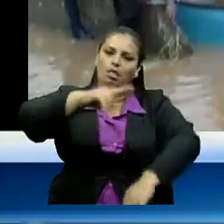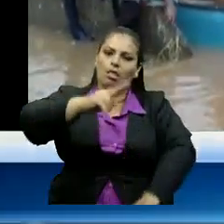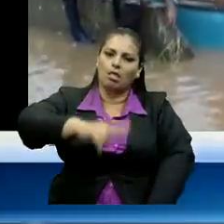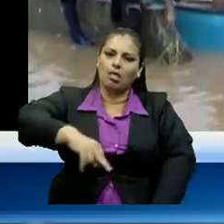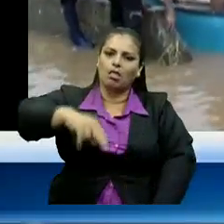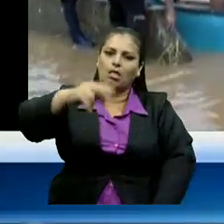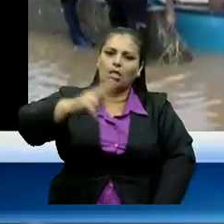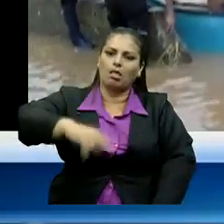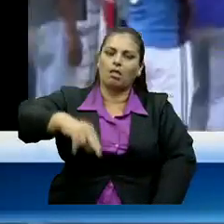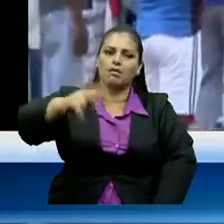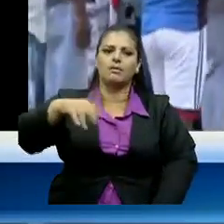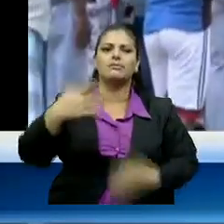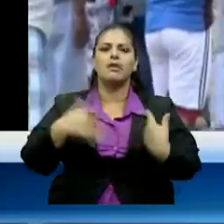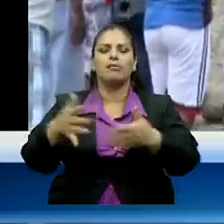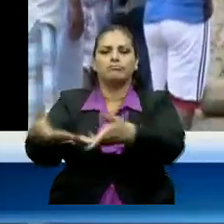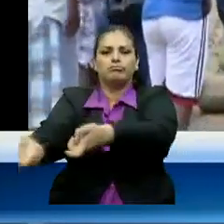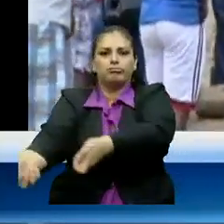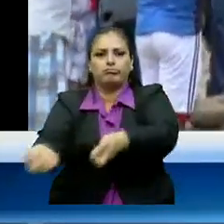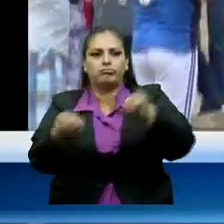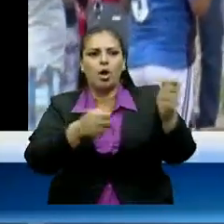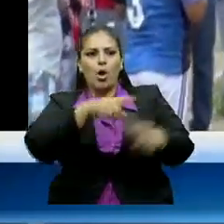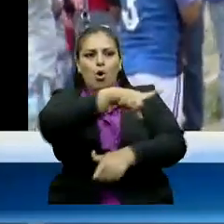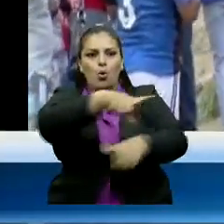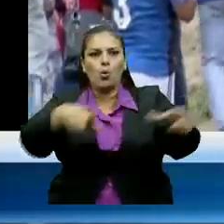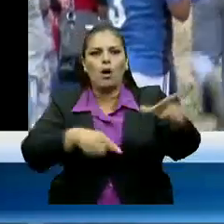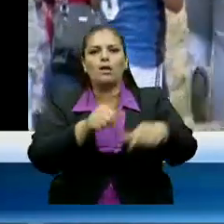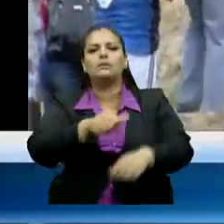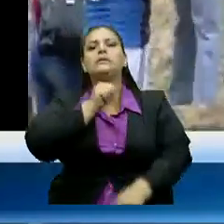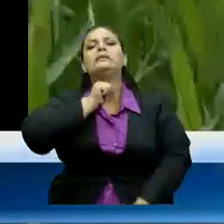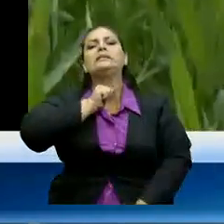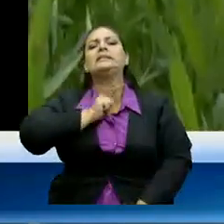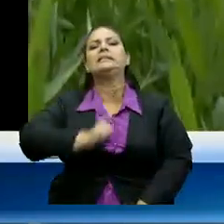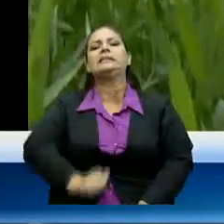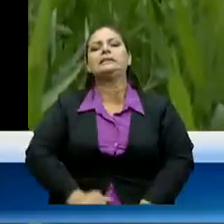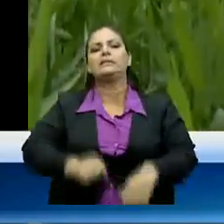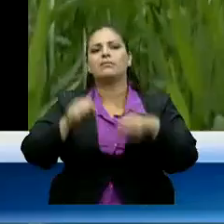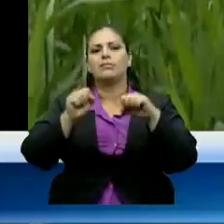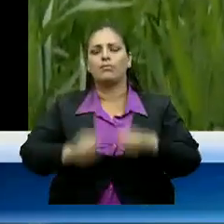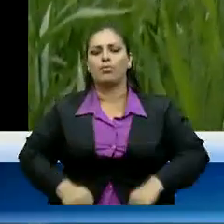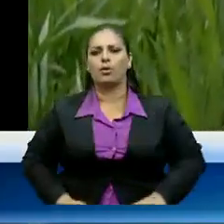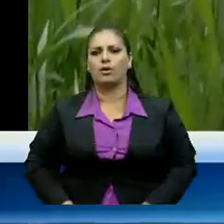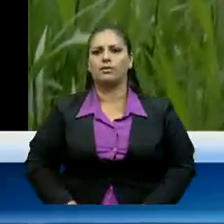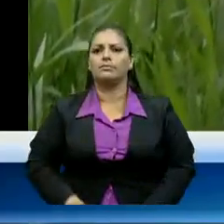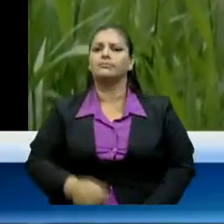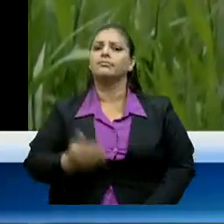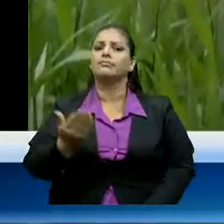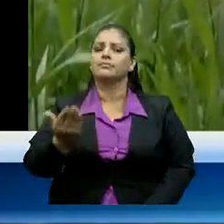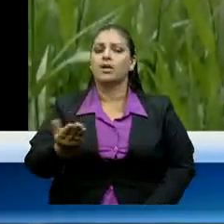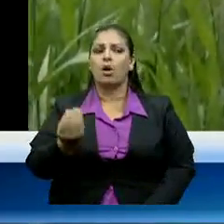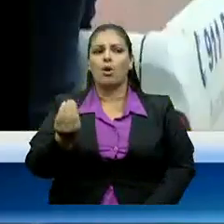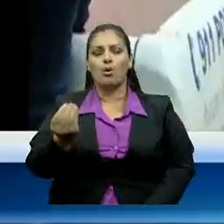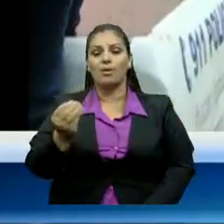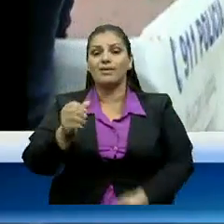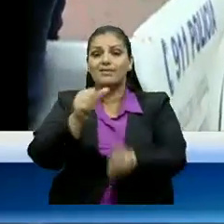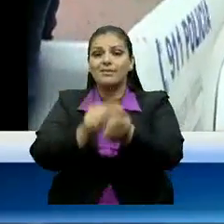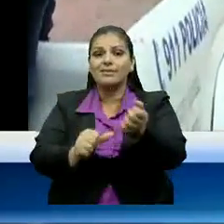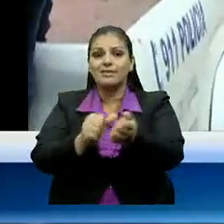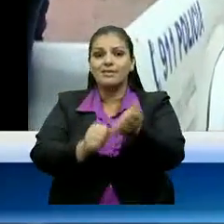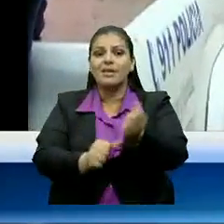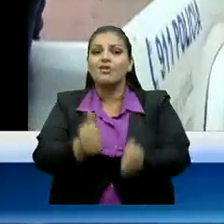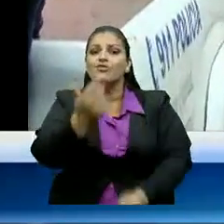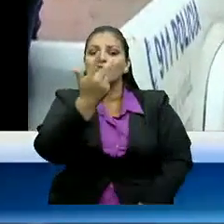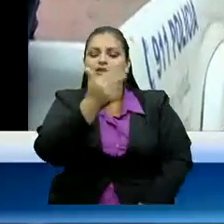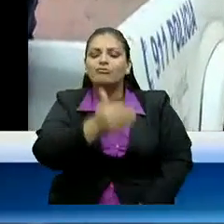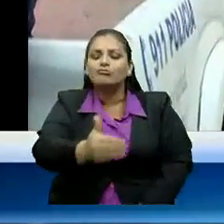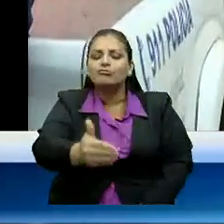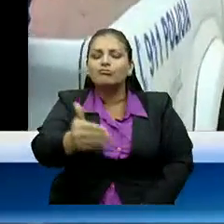de Ciencias Forenses para la respectiva necropsia de ley. El decesado era el mayor de tres hijos. Desde hace pocos días había empezado a laborar